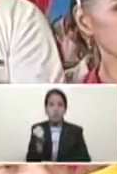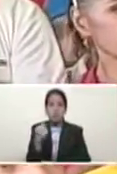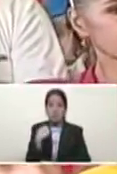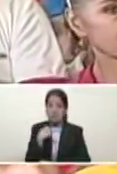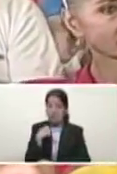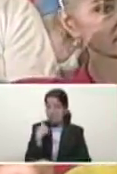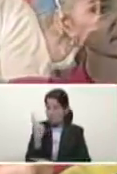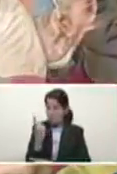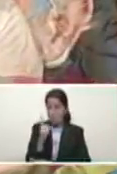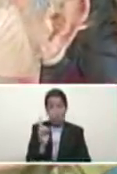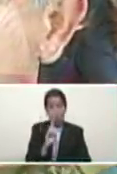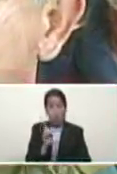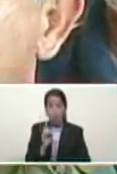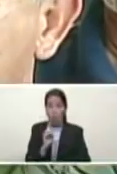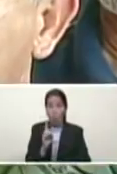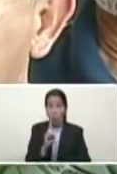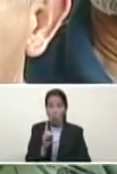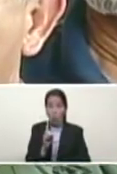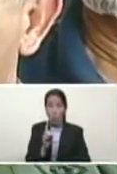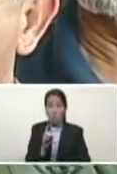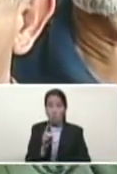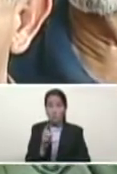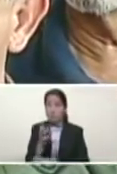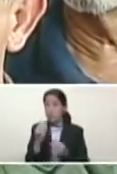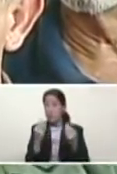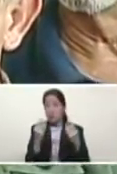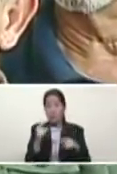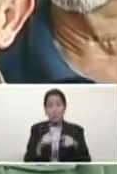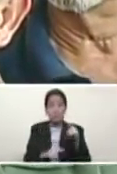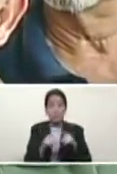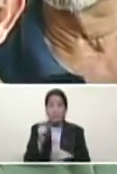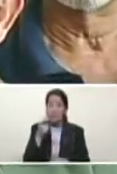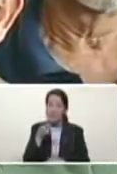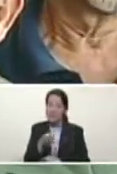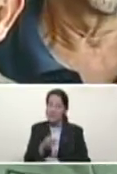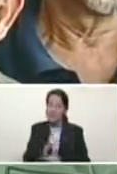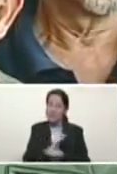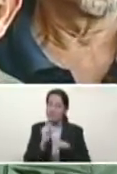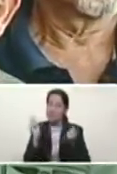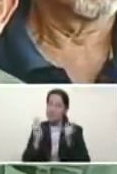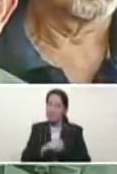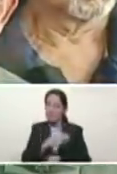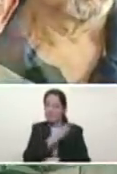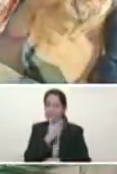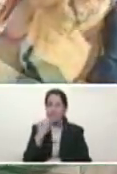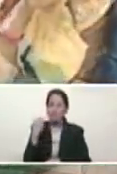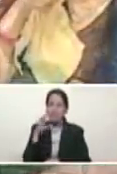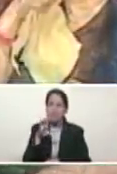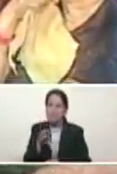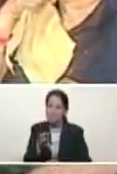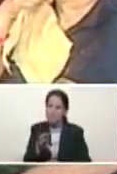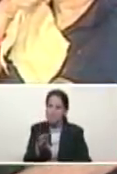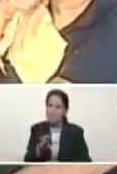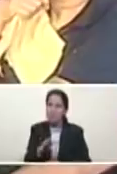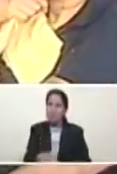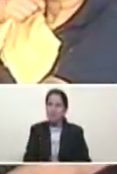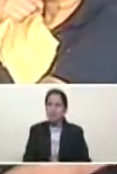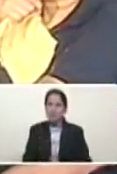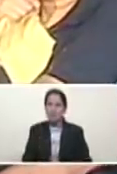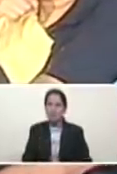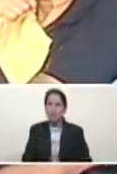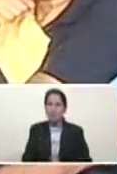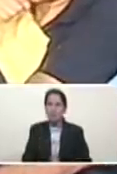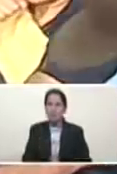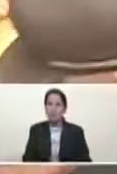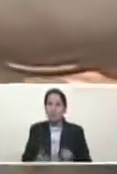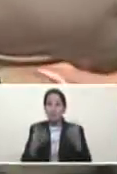No. Hay muchas cosas pendientes de cambiar en el país, mejorar en el país, rectificar. Hay muchos